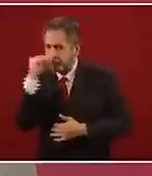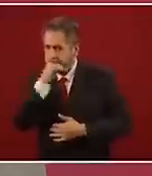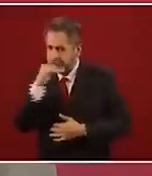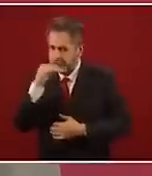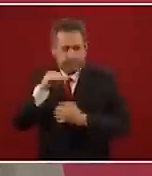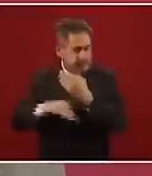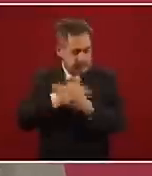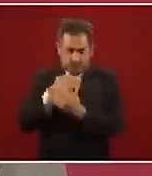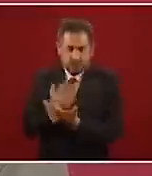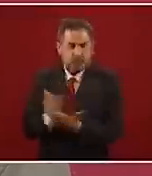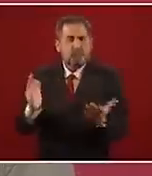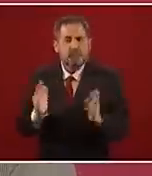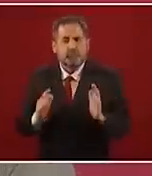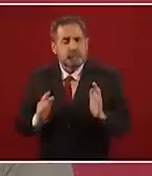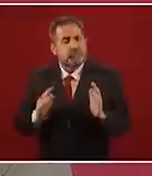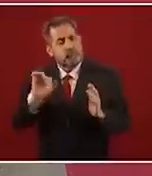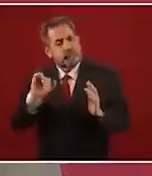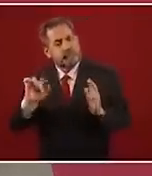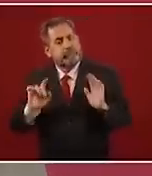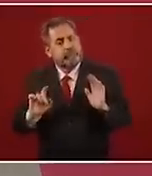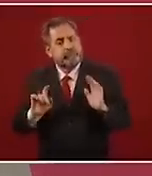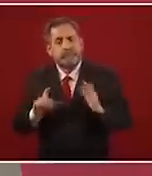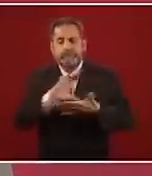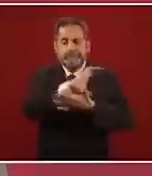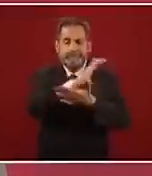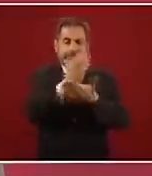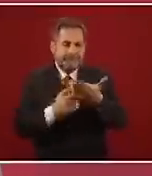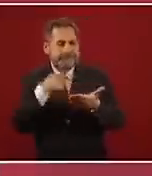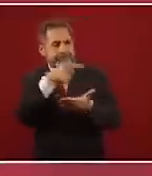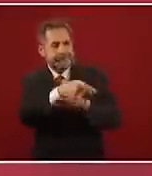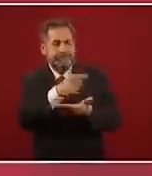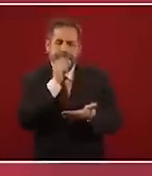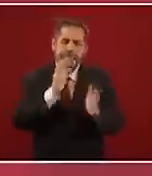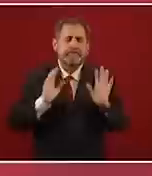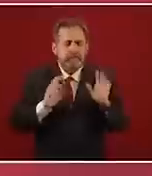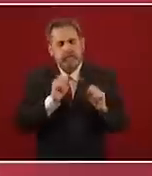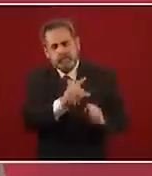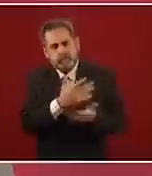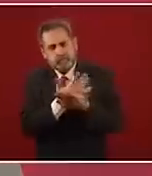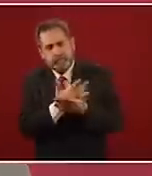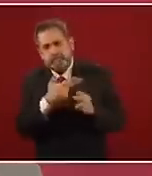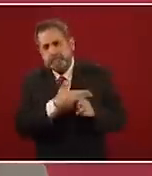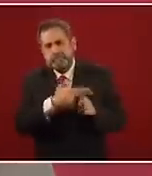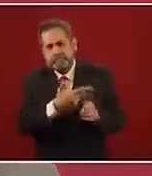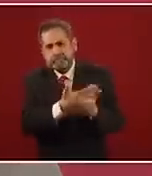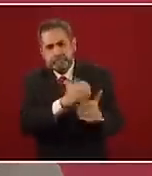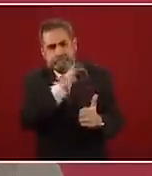personas. En algunos casos, el tema de contratos lo vemos razonable, porque quiere decir que